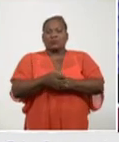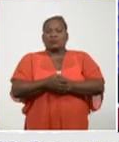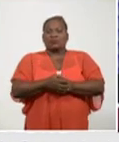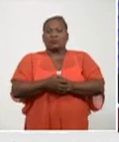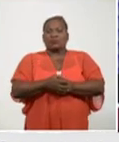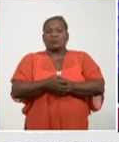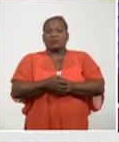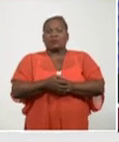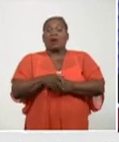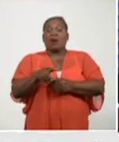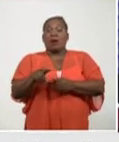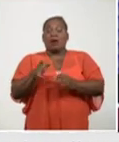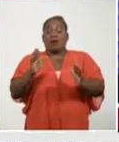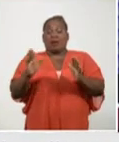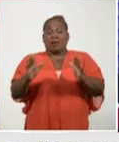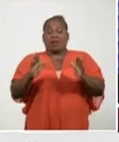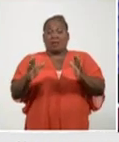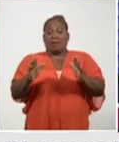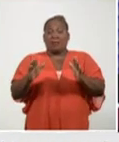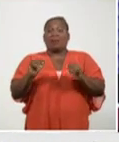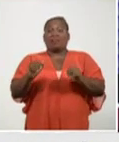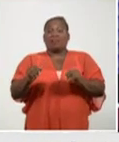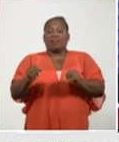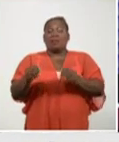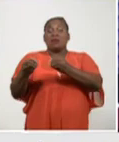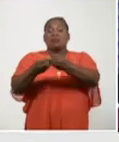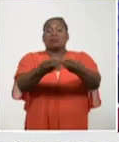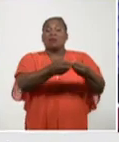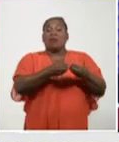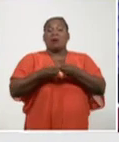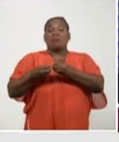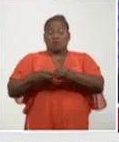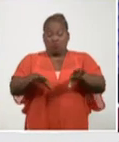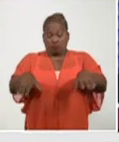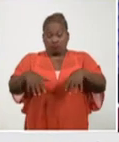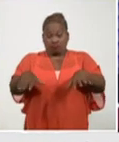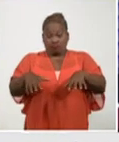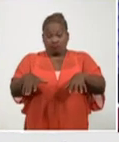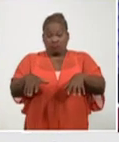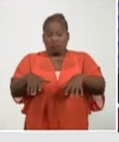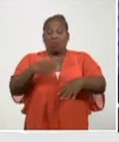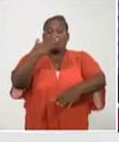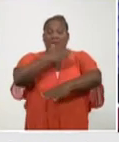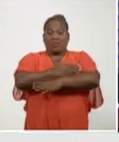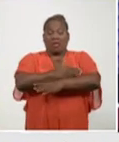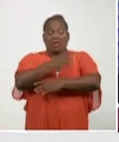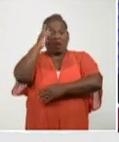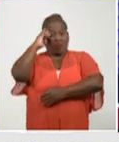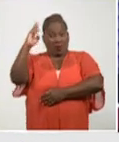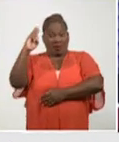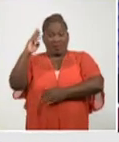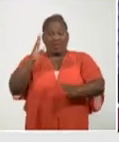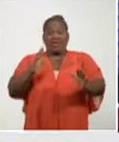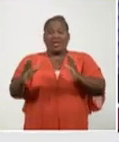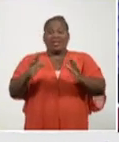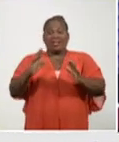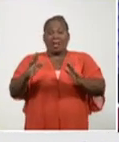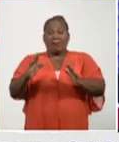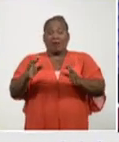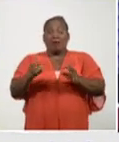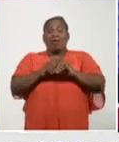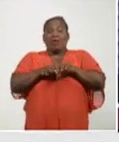de transmisión autóctona limitada de la etapa epidémica. Acuérdense que hay una etapa epidémica, una etapa